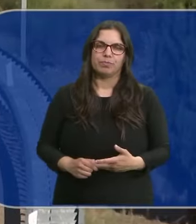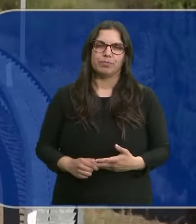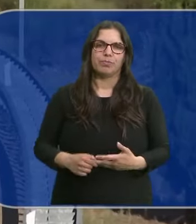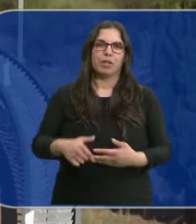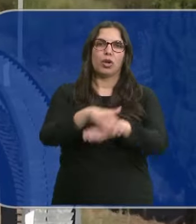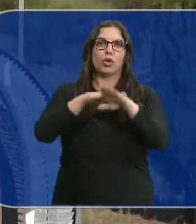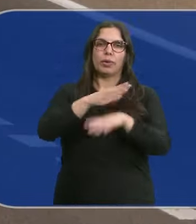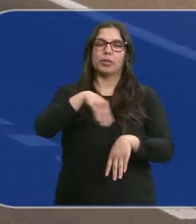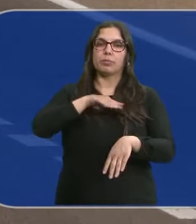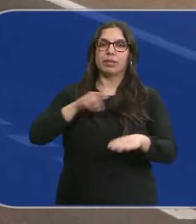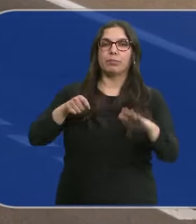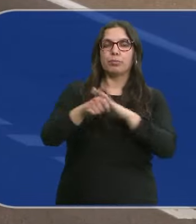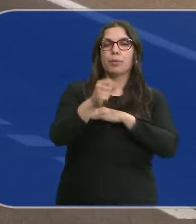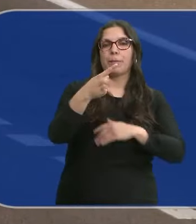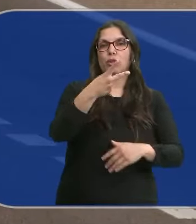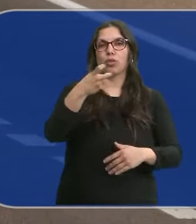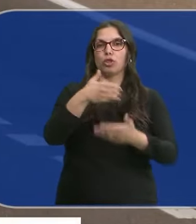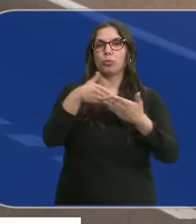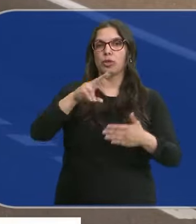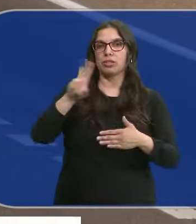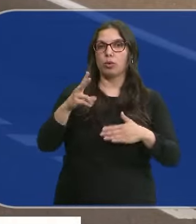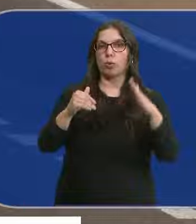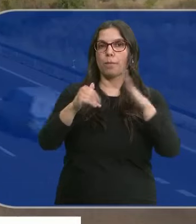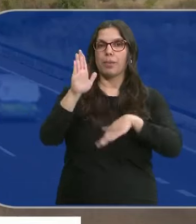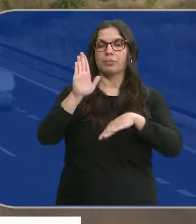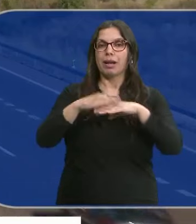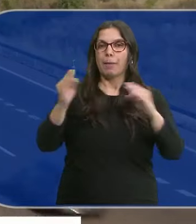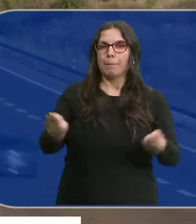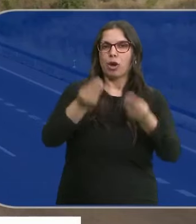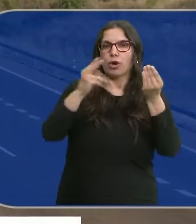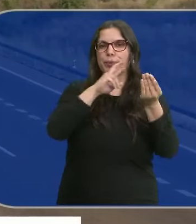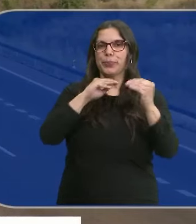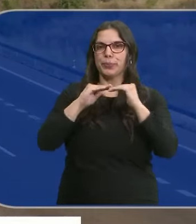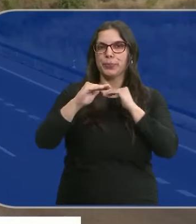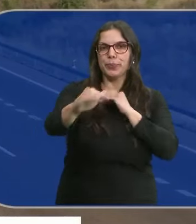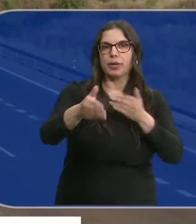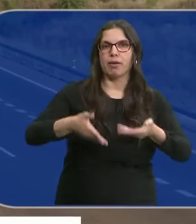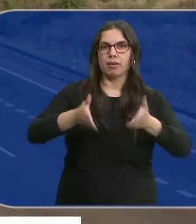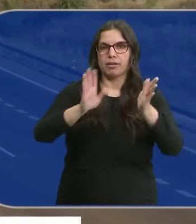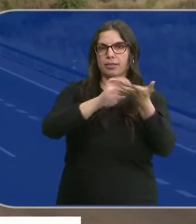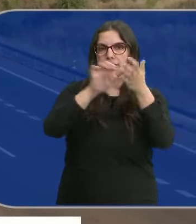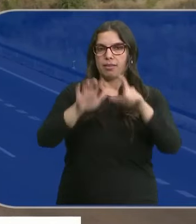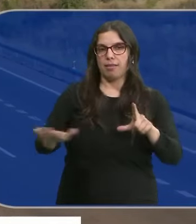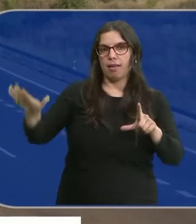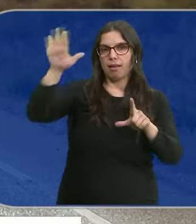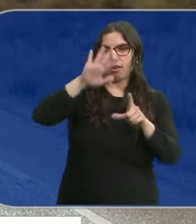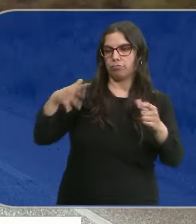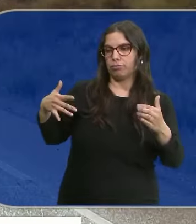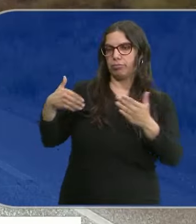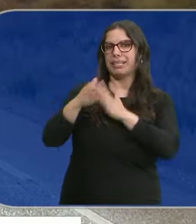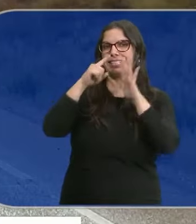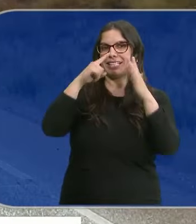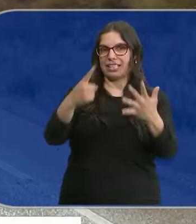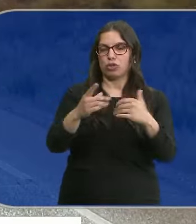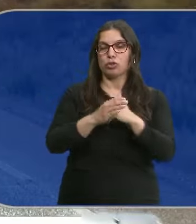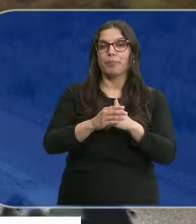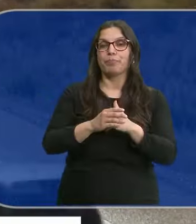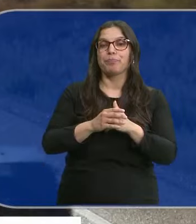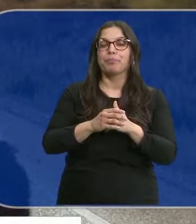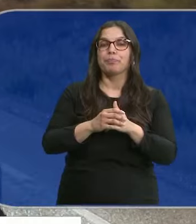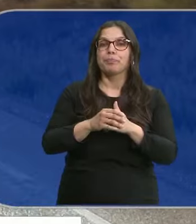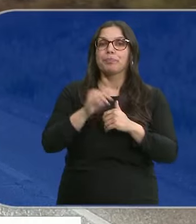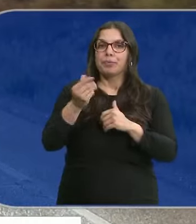El Gobierno central ha invertido más de 1.200 millones de euros en la mejora y conservación de carreteras en Castilla y León en los últimos 6 años. En esta